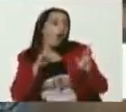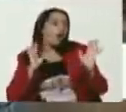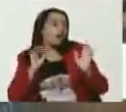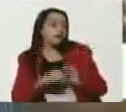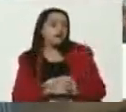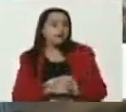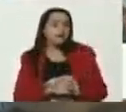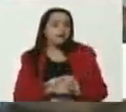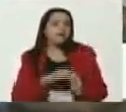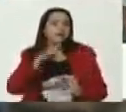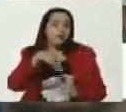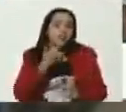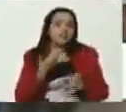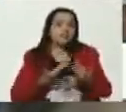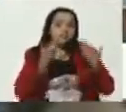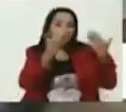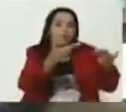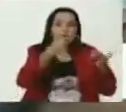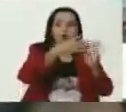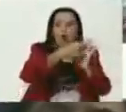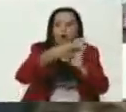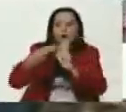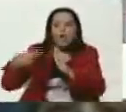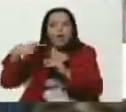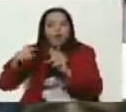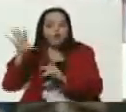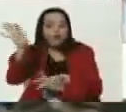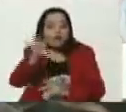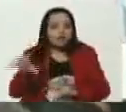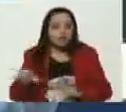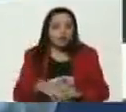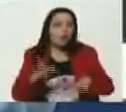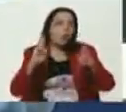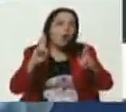pudiera exportarse. Ojalá.